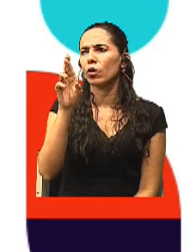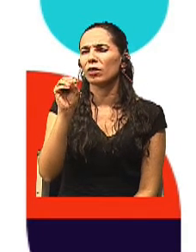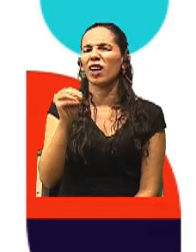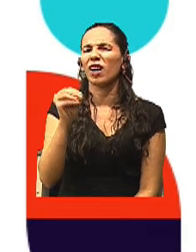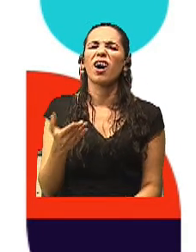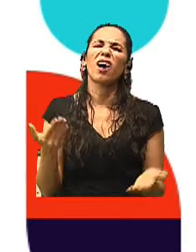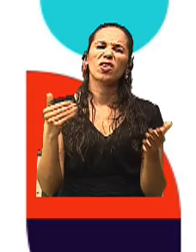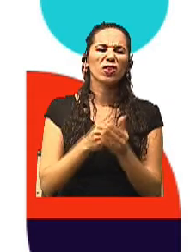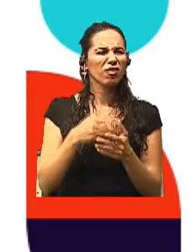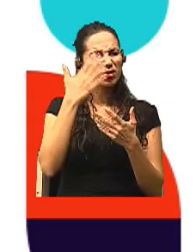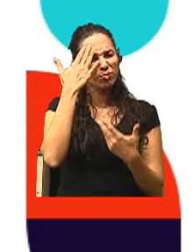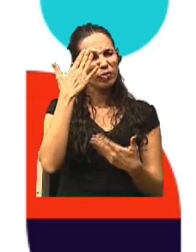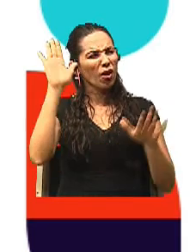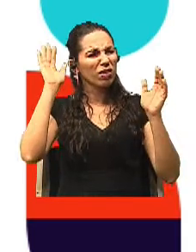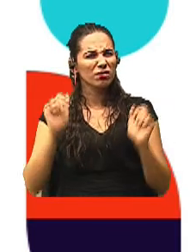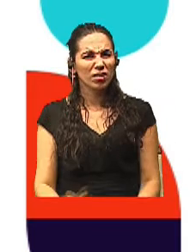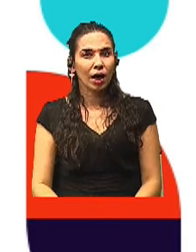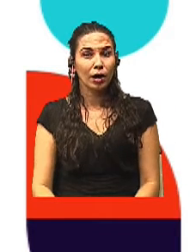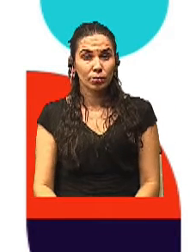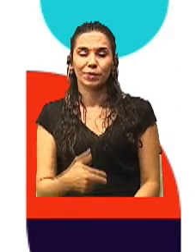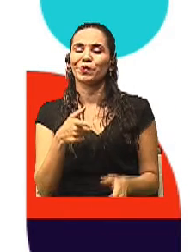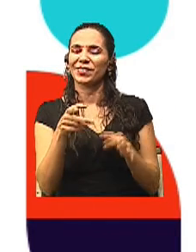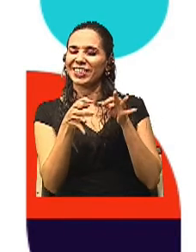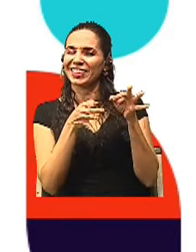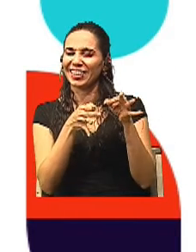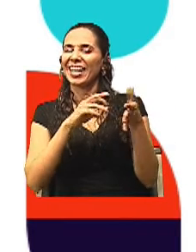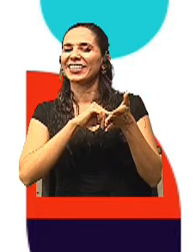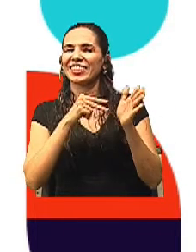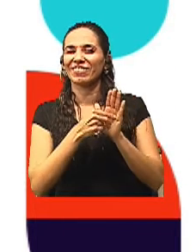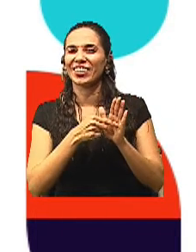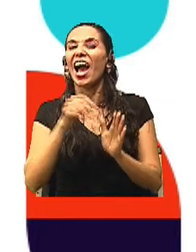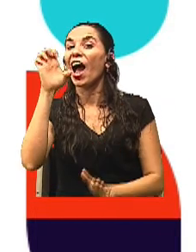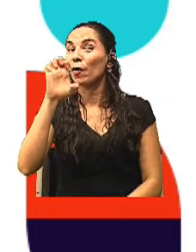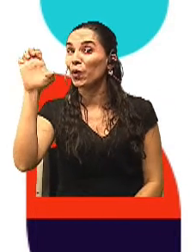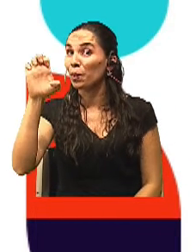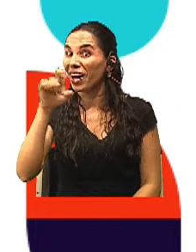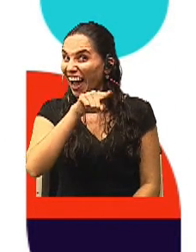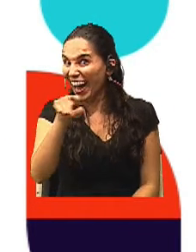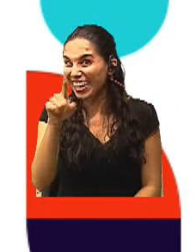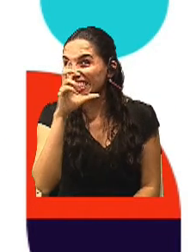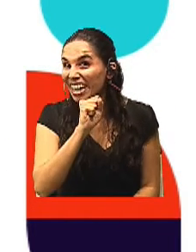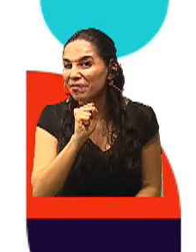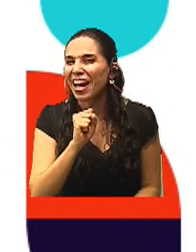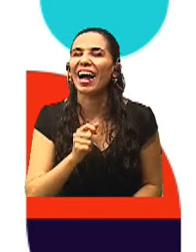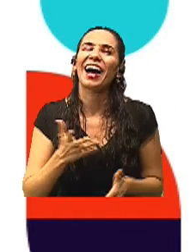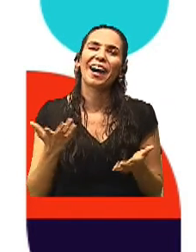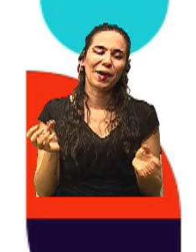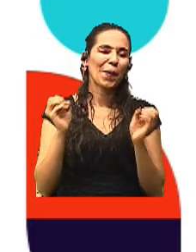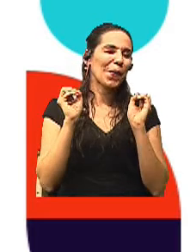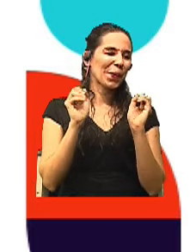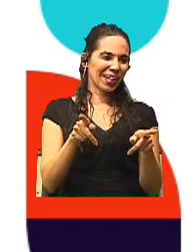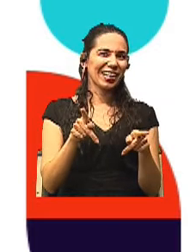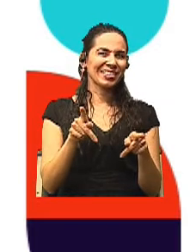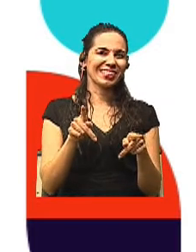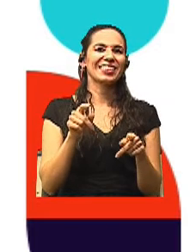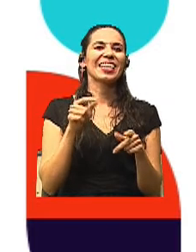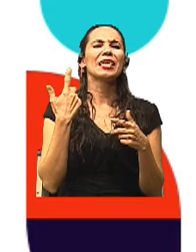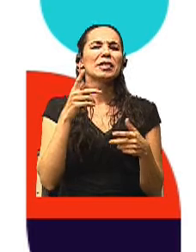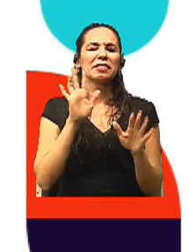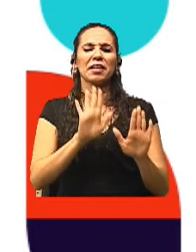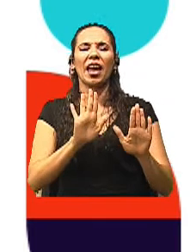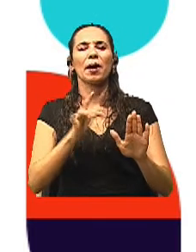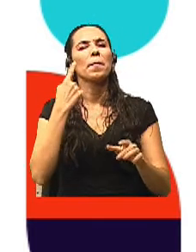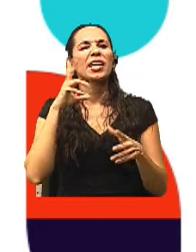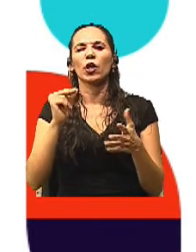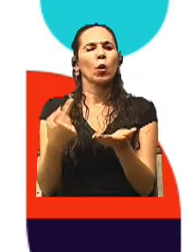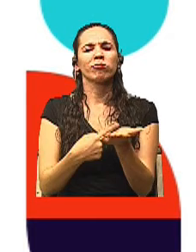perdieron. Bueno, los ubico, es europeo. Ahí sí. Bueno, dejémoslo ahí para no entrar en polémicas. ¿Está